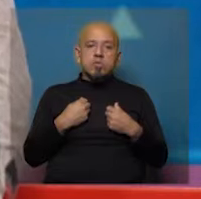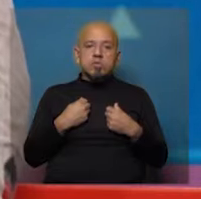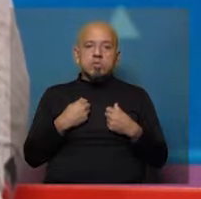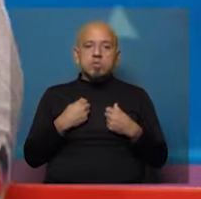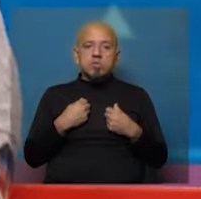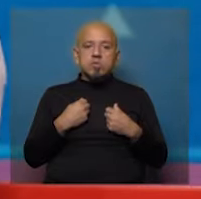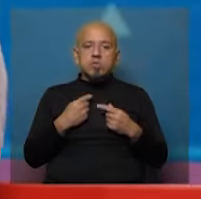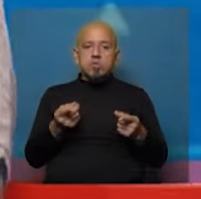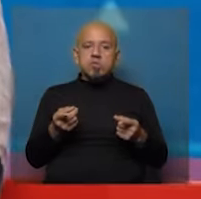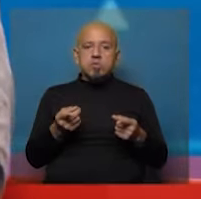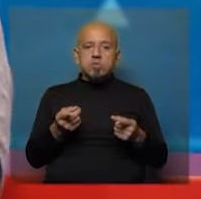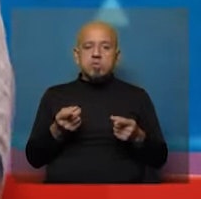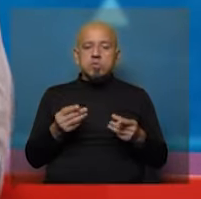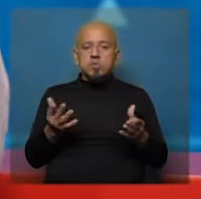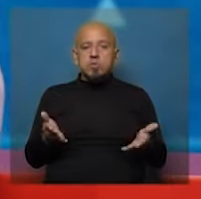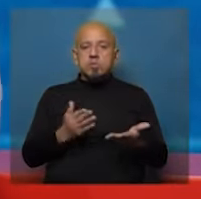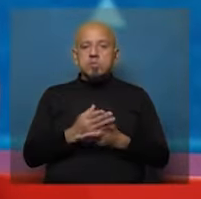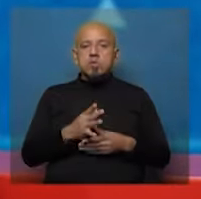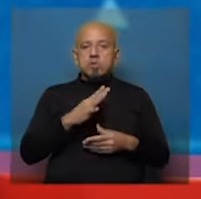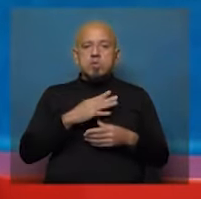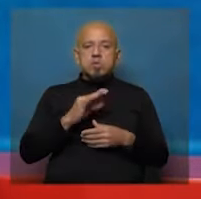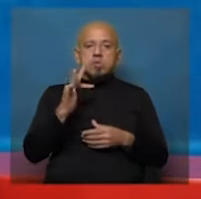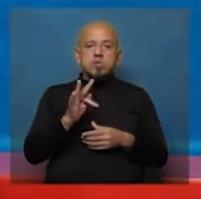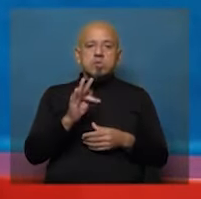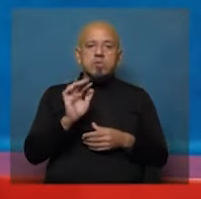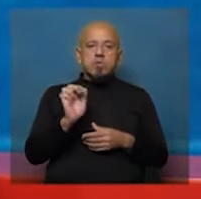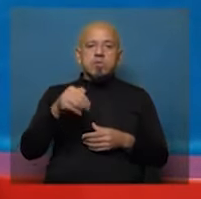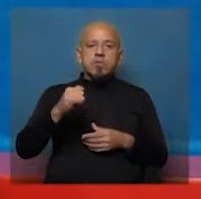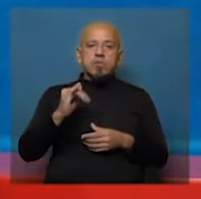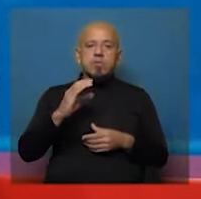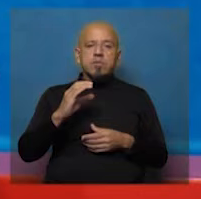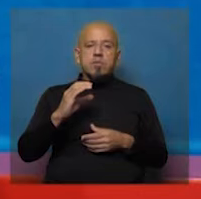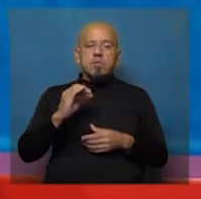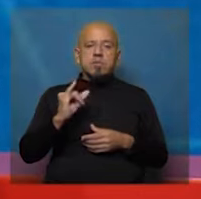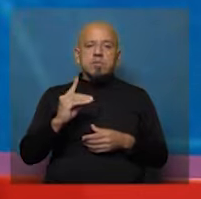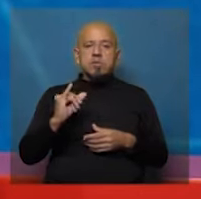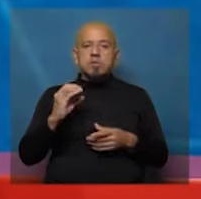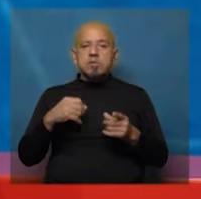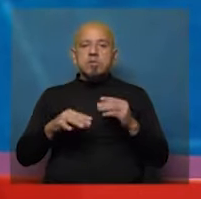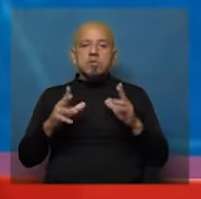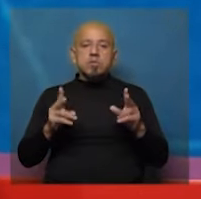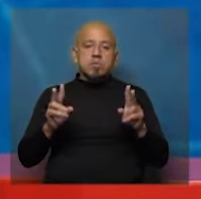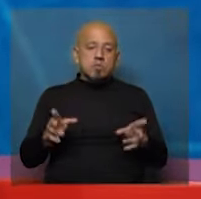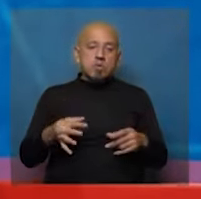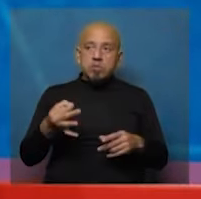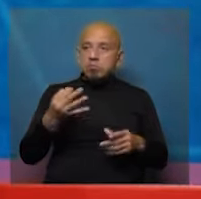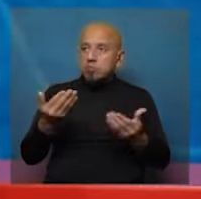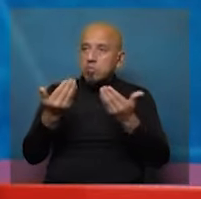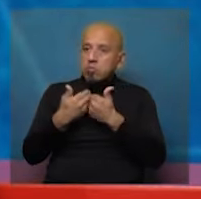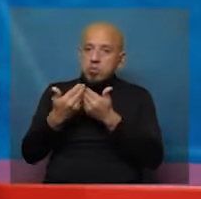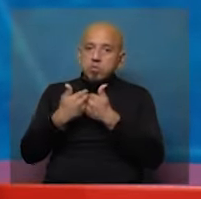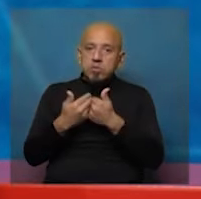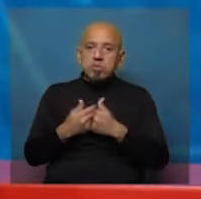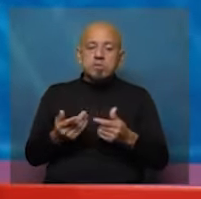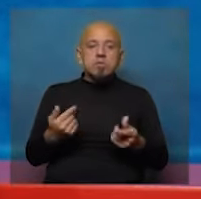produce o casi siempre que se produce un femicidio nos llaman para que declar hagamos comentarios sobre el hecho y puedo